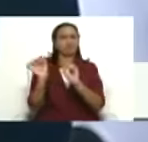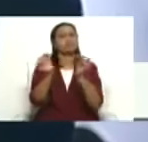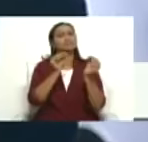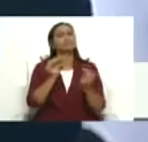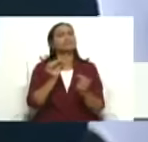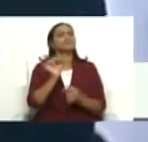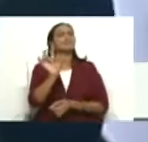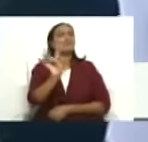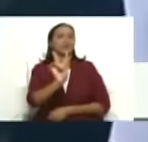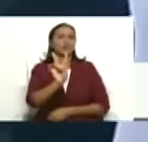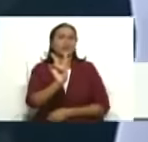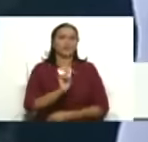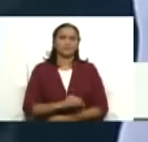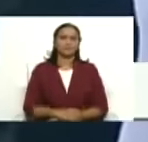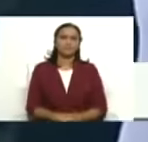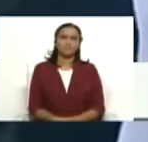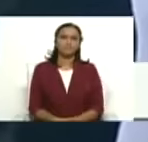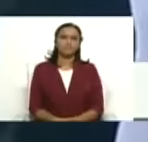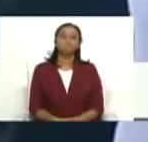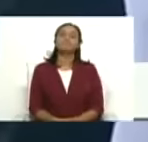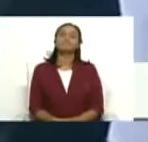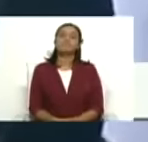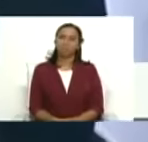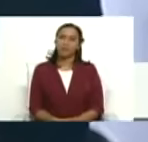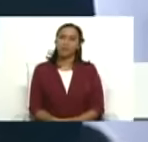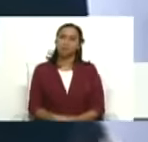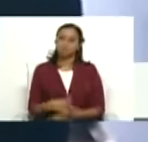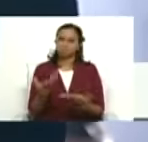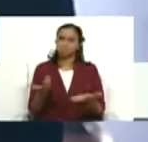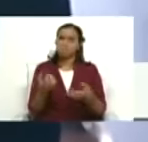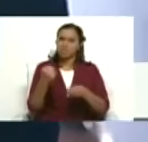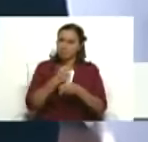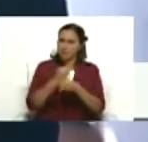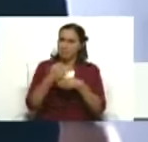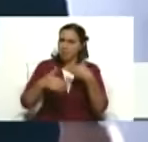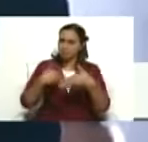En ese proceso nos planteamos